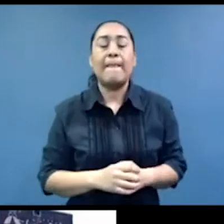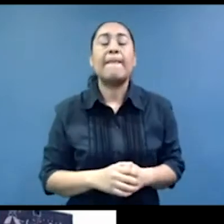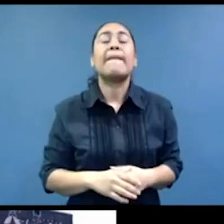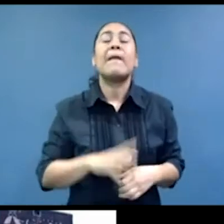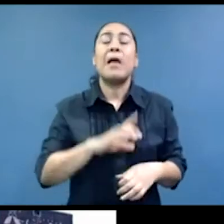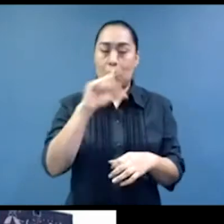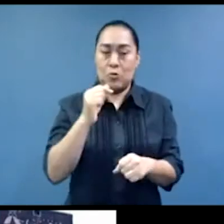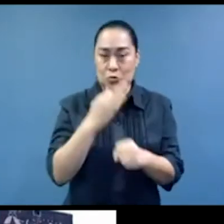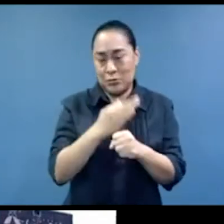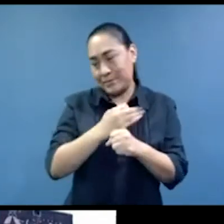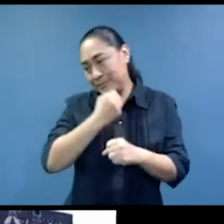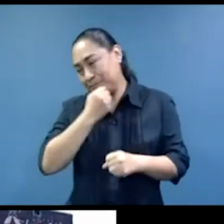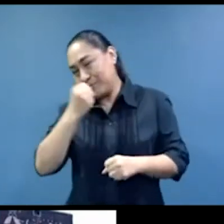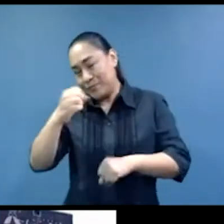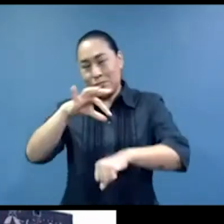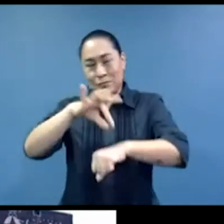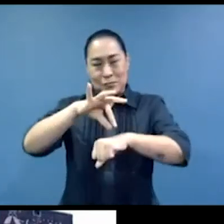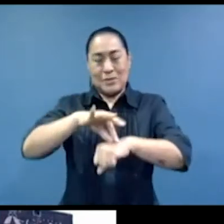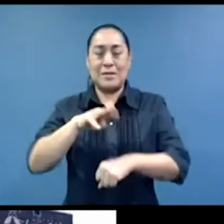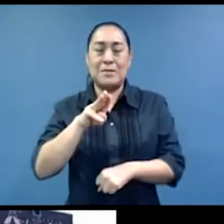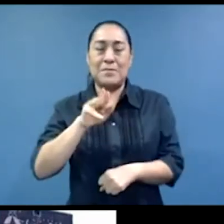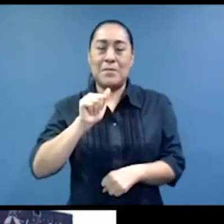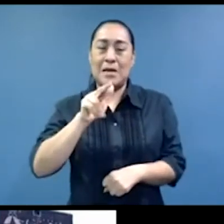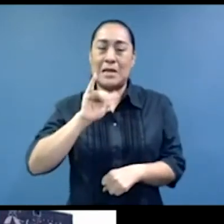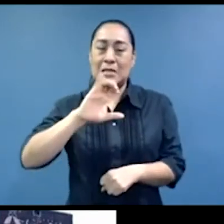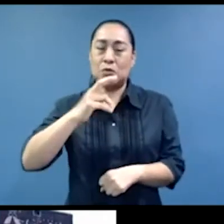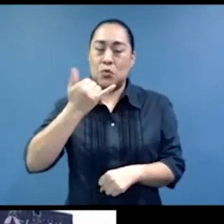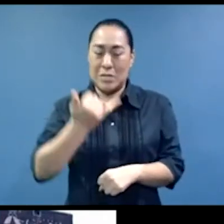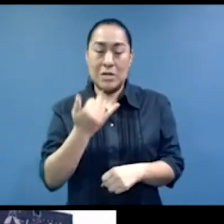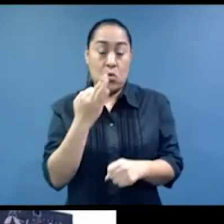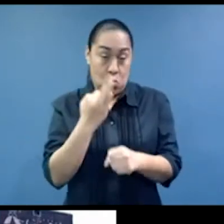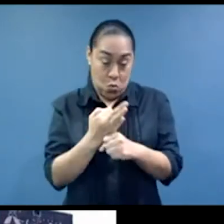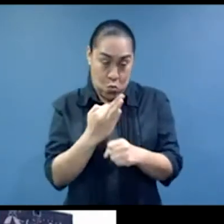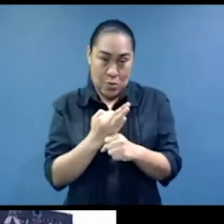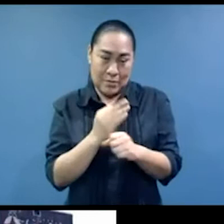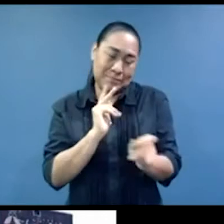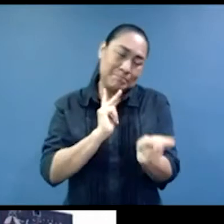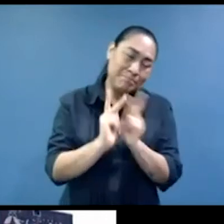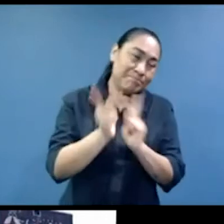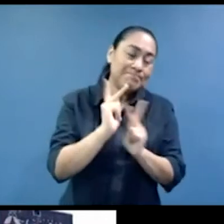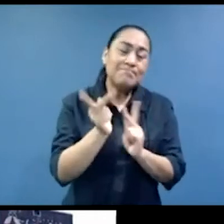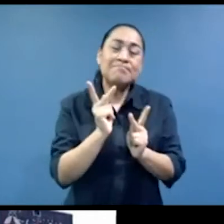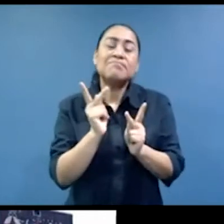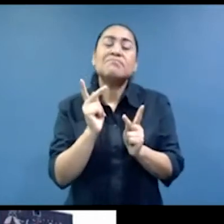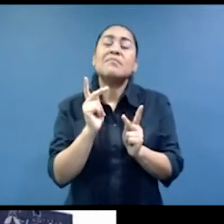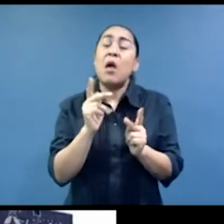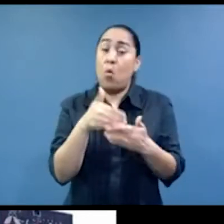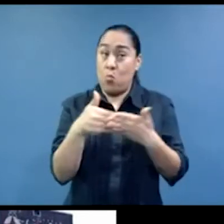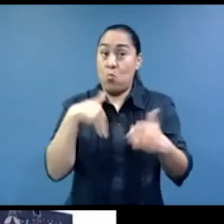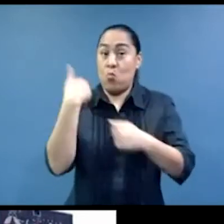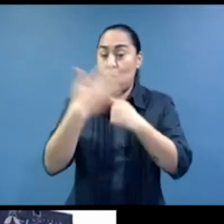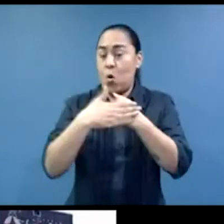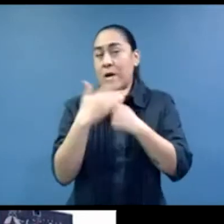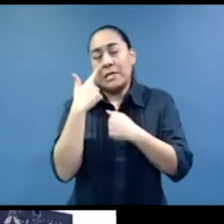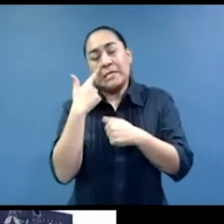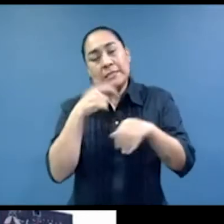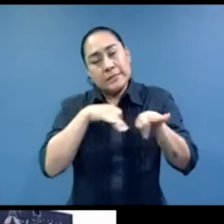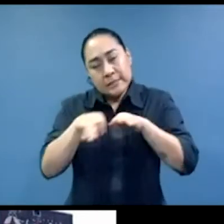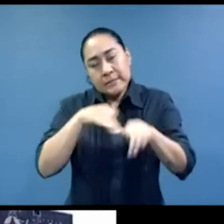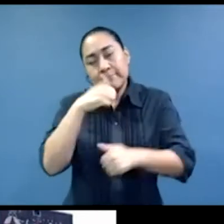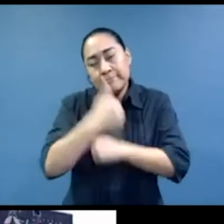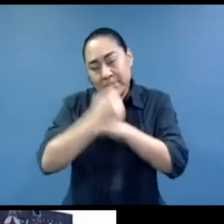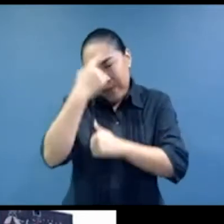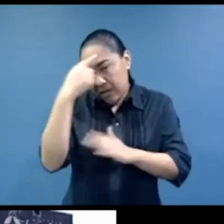la palabra a la doctora Marichuy, me gustaría, siguiendo en esta conversación respecto de los retos que tenemos en la